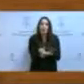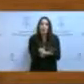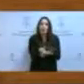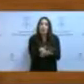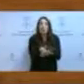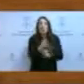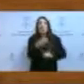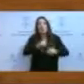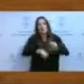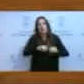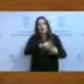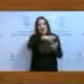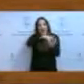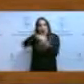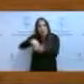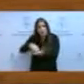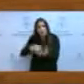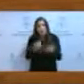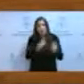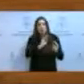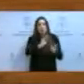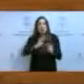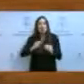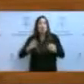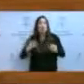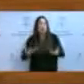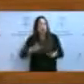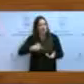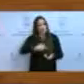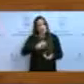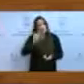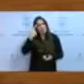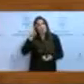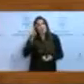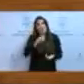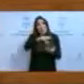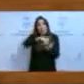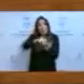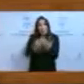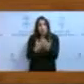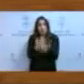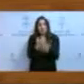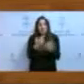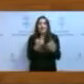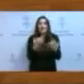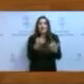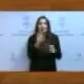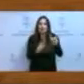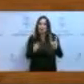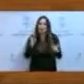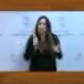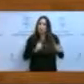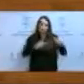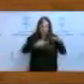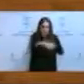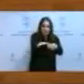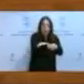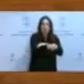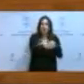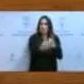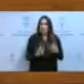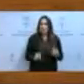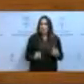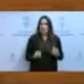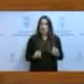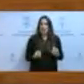los centros. Y es conocido por todos que lo que necesitan los centros de día es personal. En ningún caso